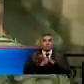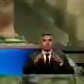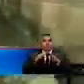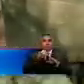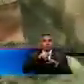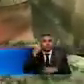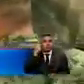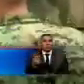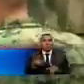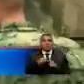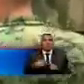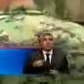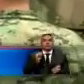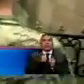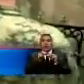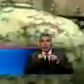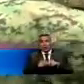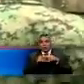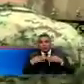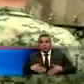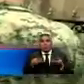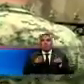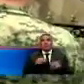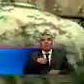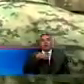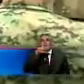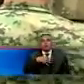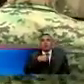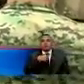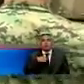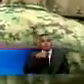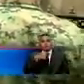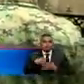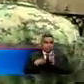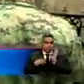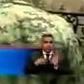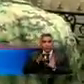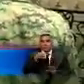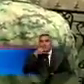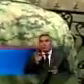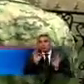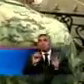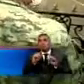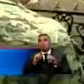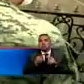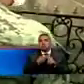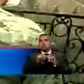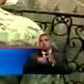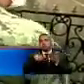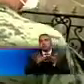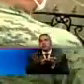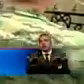Carondelet, cruzó todos los filtros, contarles que le realizaron una prueba COVID previo al ingreso, como a todos los participantes, y luego subieron al salón donde